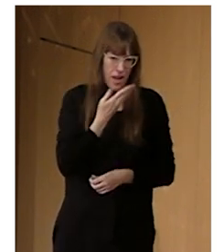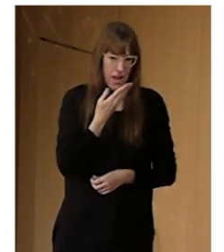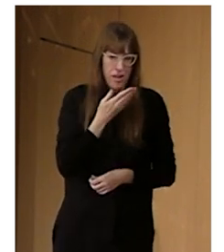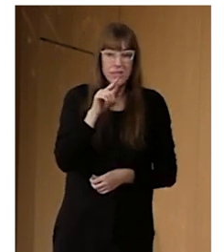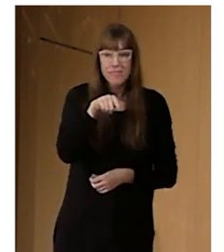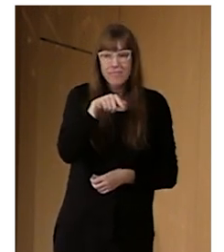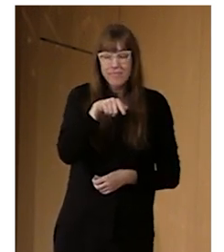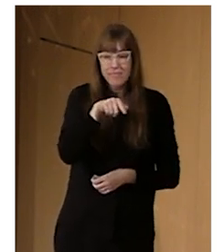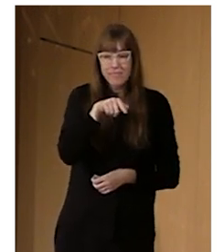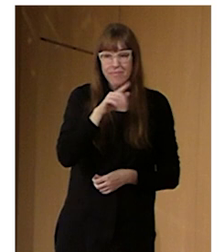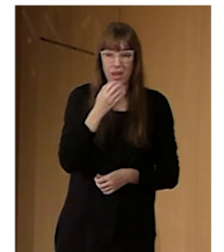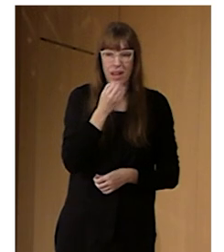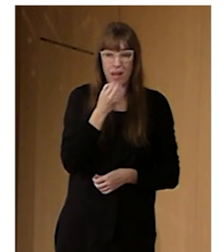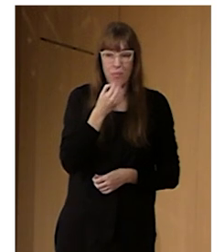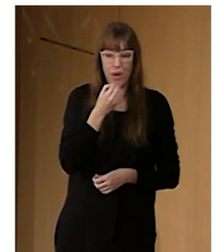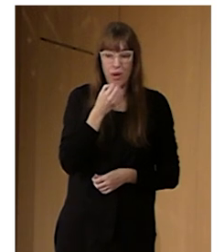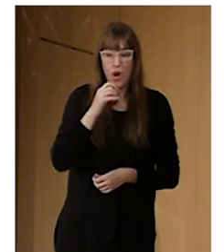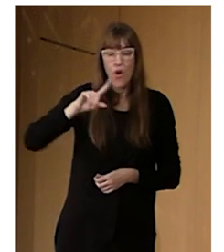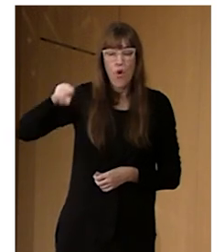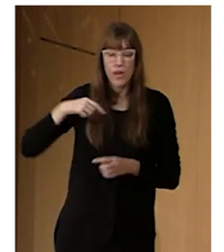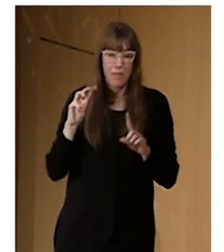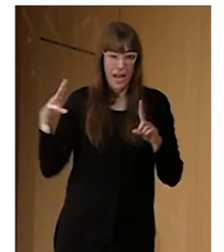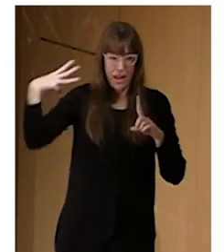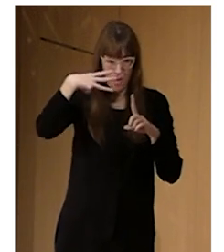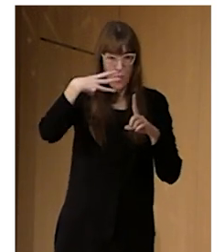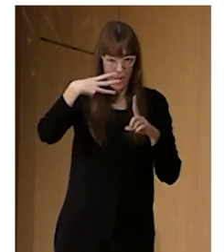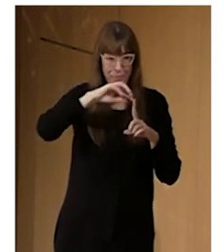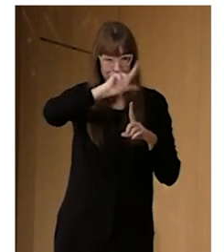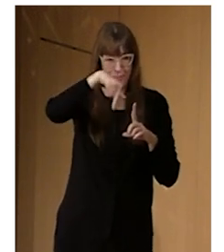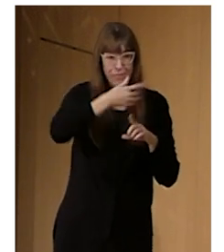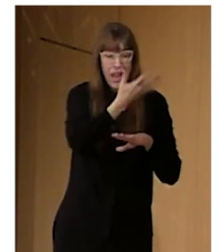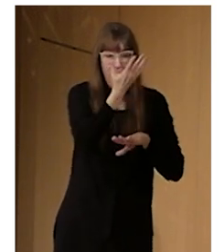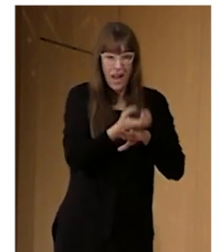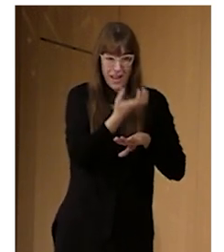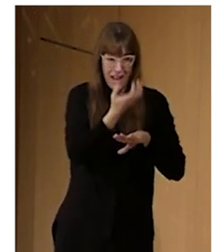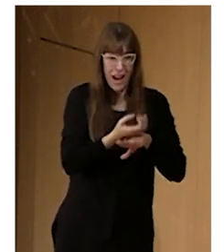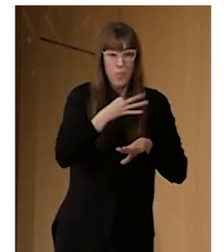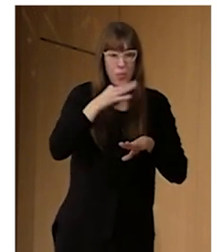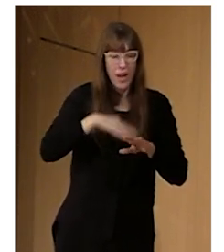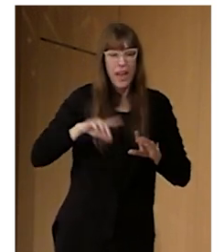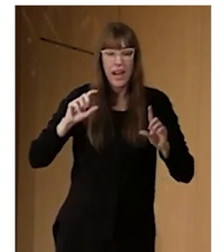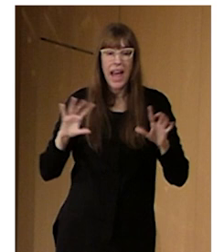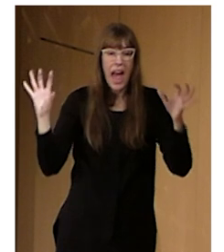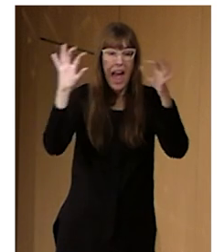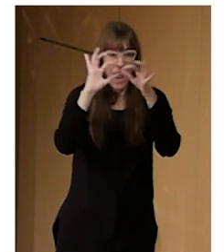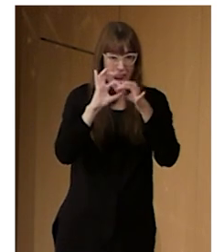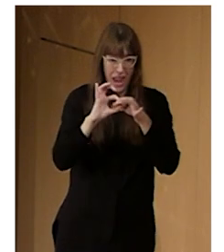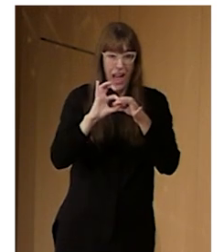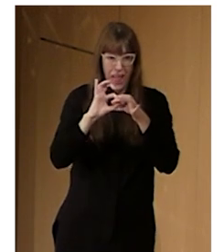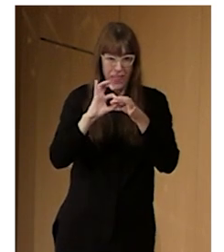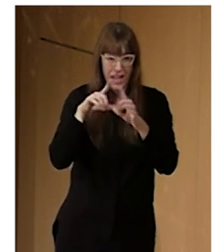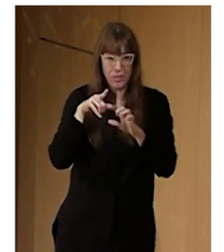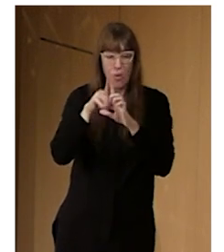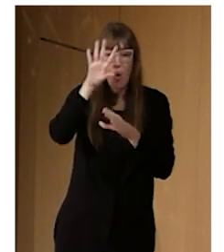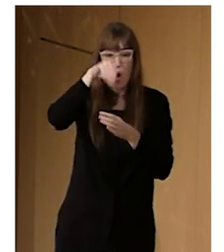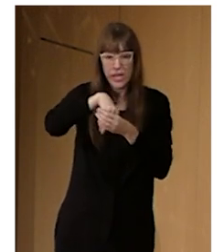descargar de de de nuestra página web los enlaces curriculares de los contenidos eh Y sobre todo lo